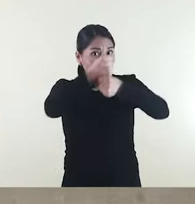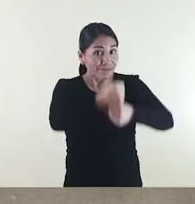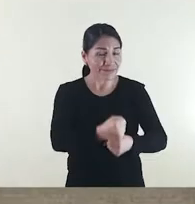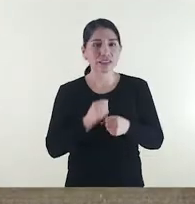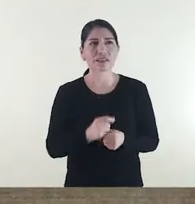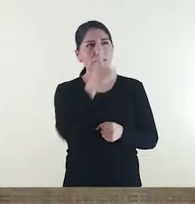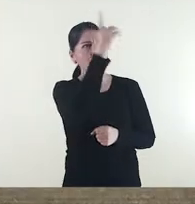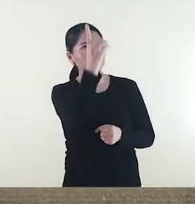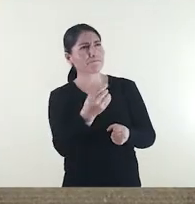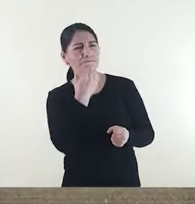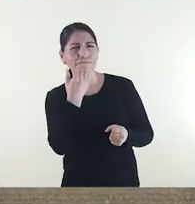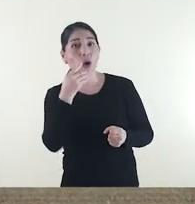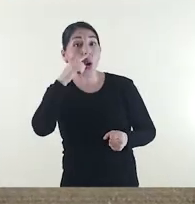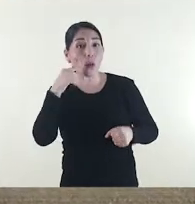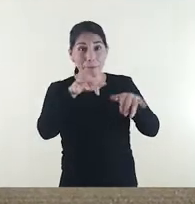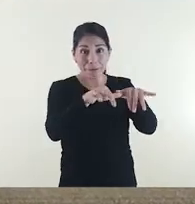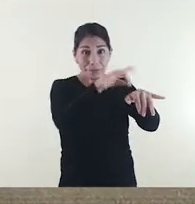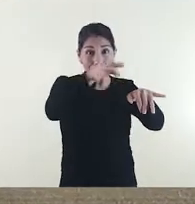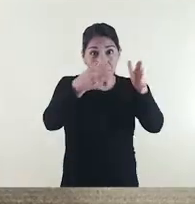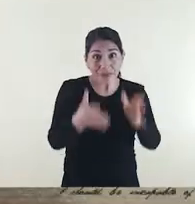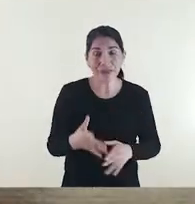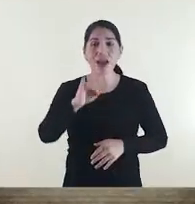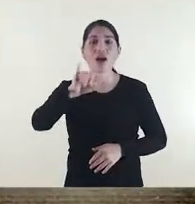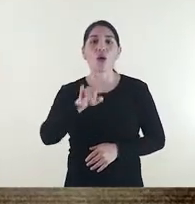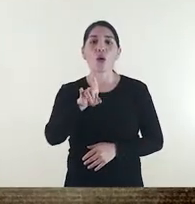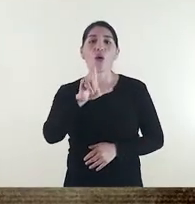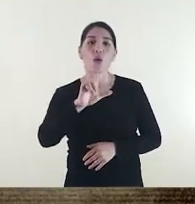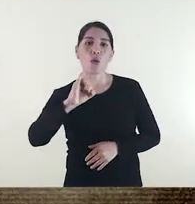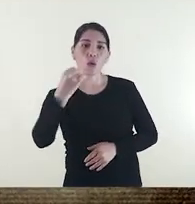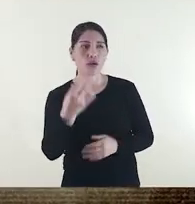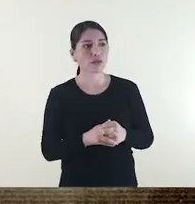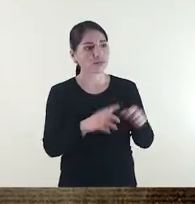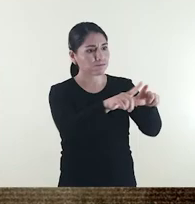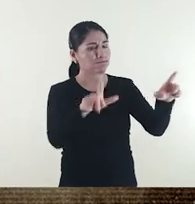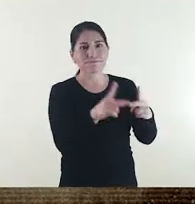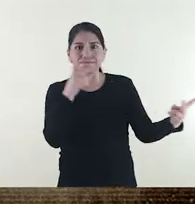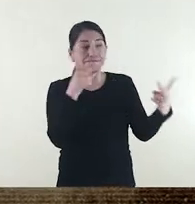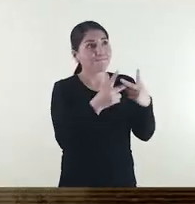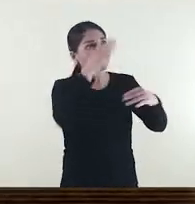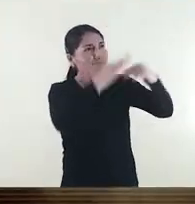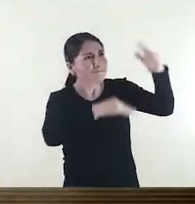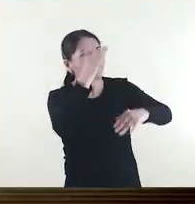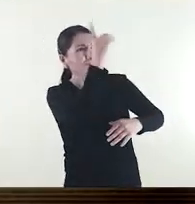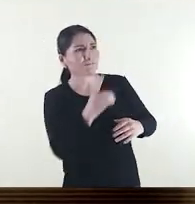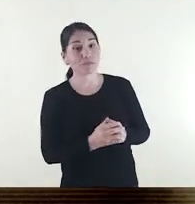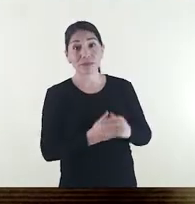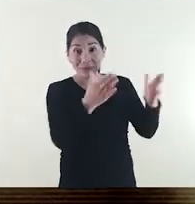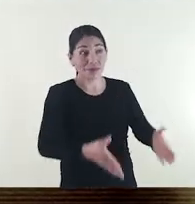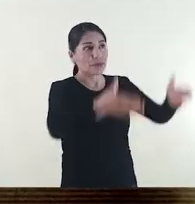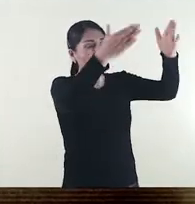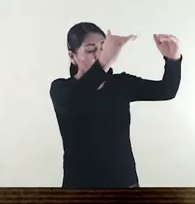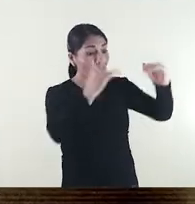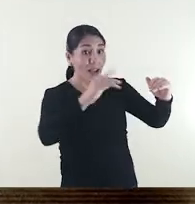presencia. Diseñado por el arquitecto italiano afincado en Buenos Aires, Julio Latini, su terreno fue perfecto para esa simbología.